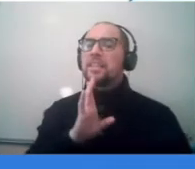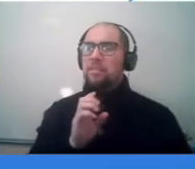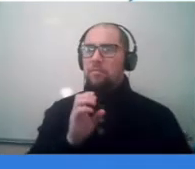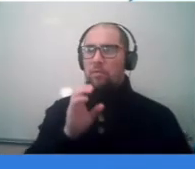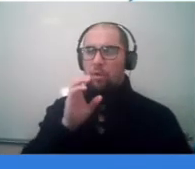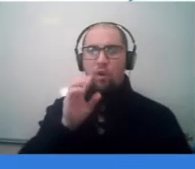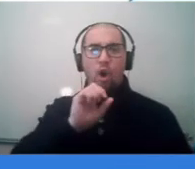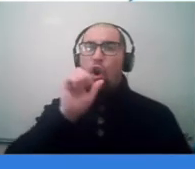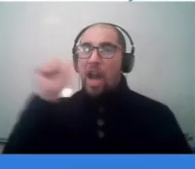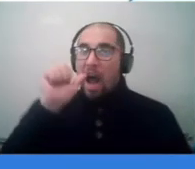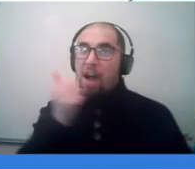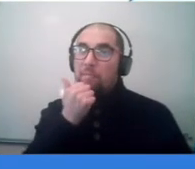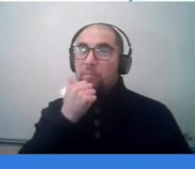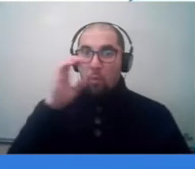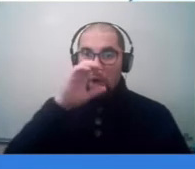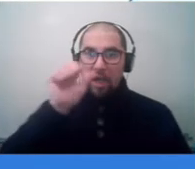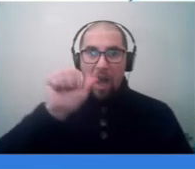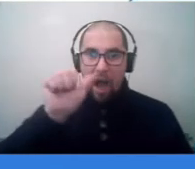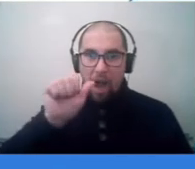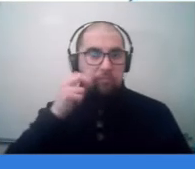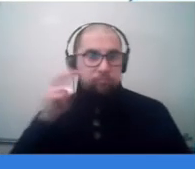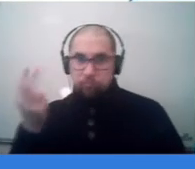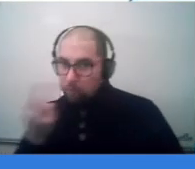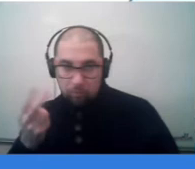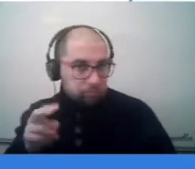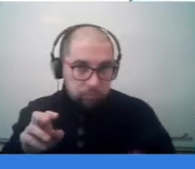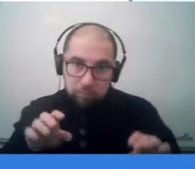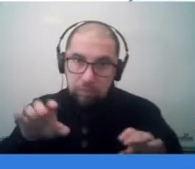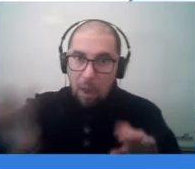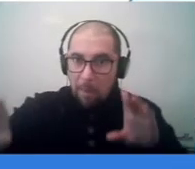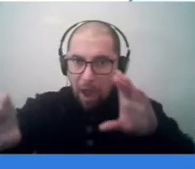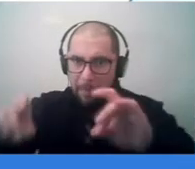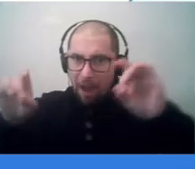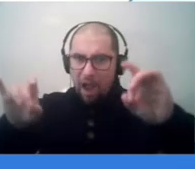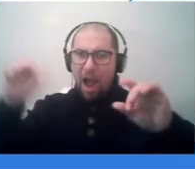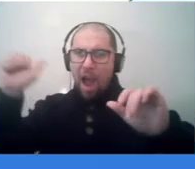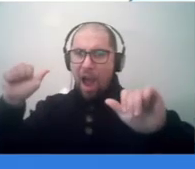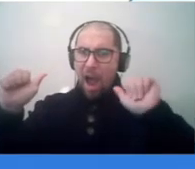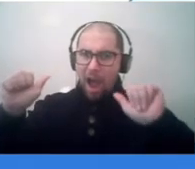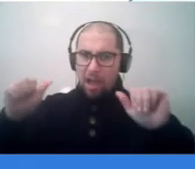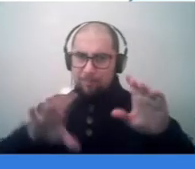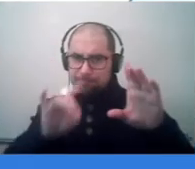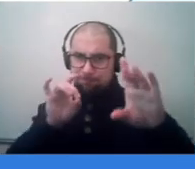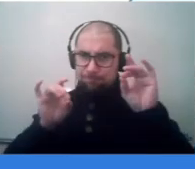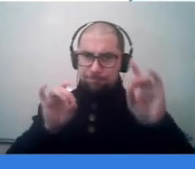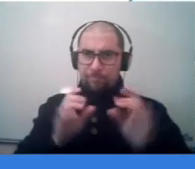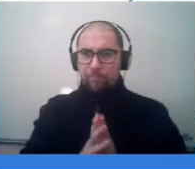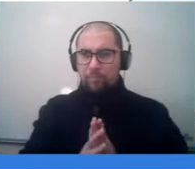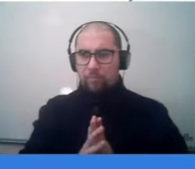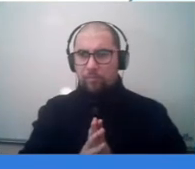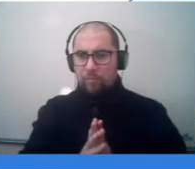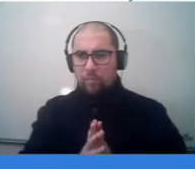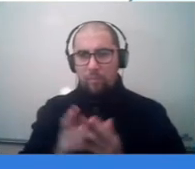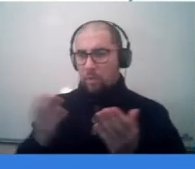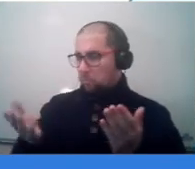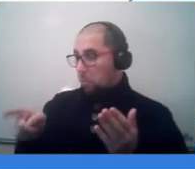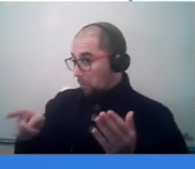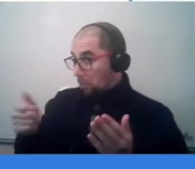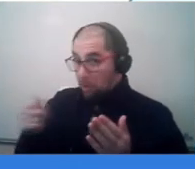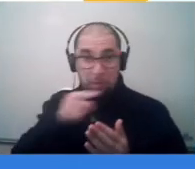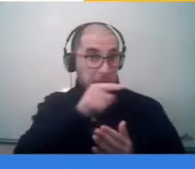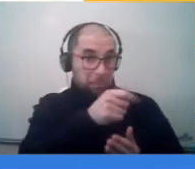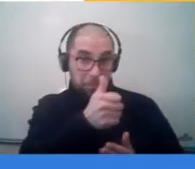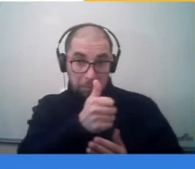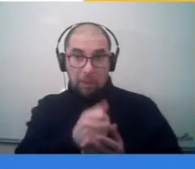con el sonido "-a". En este caso, dos jugadores encontraron las palabras rápidamente. Tras